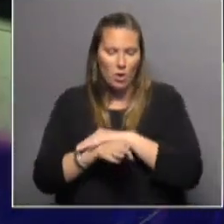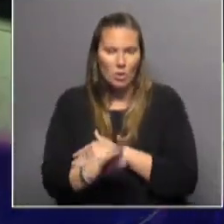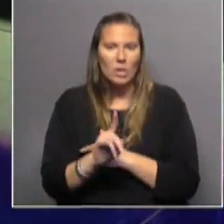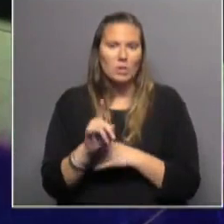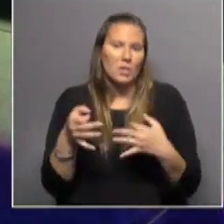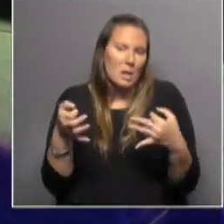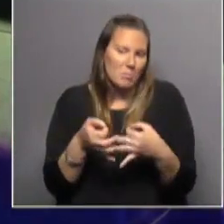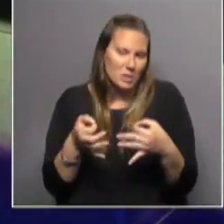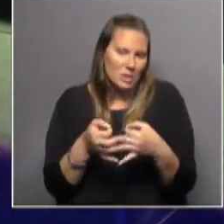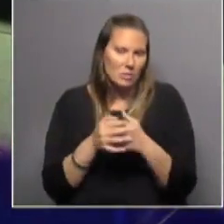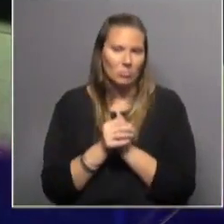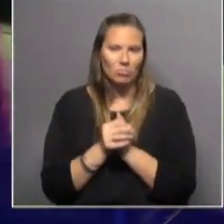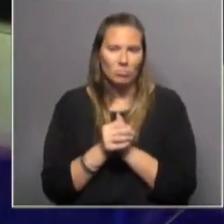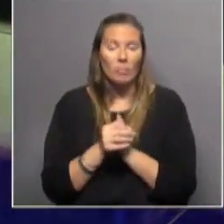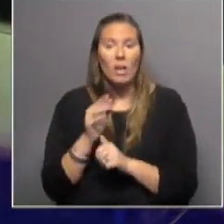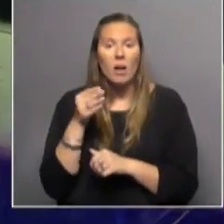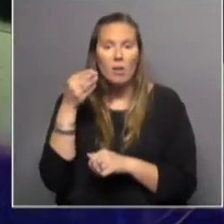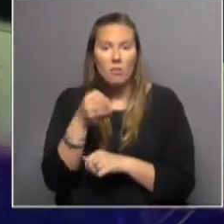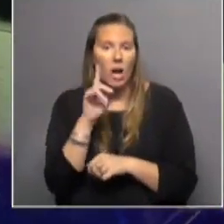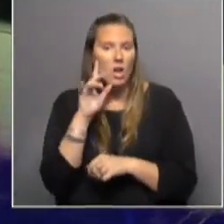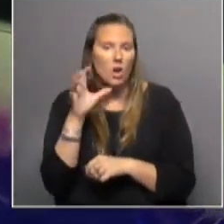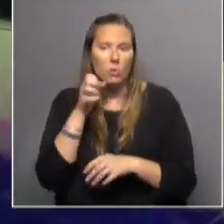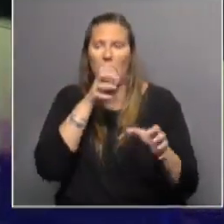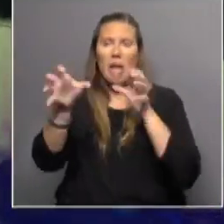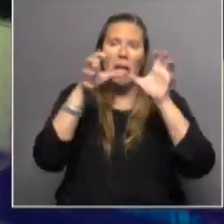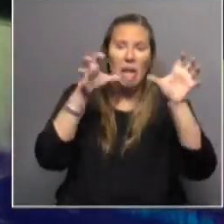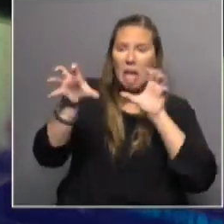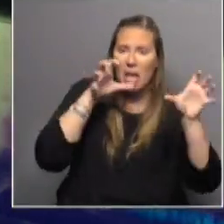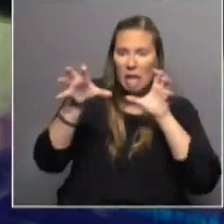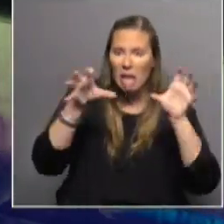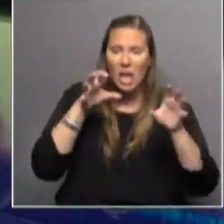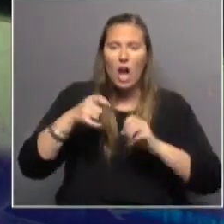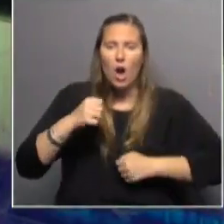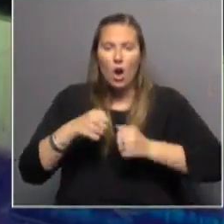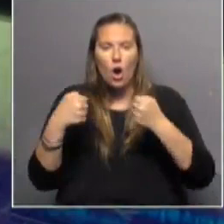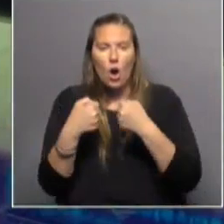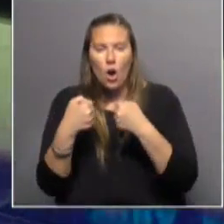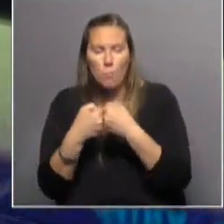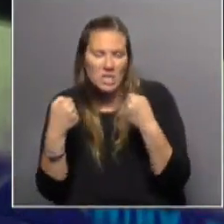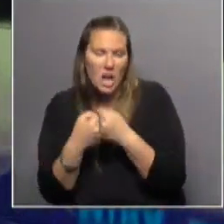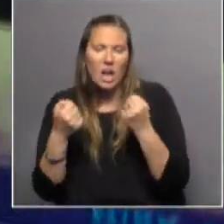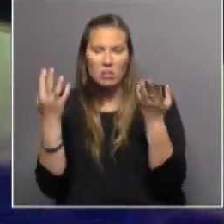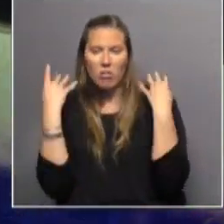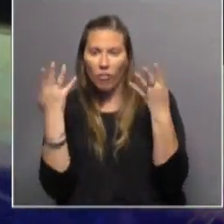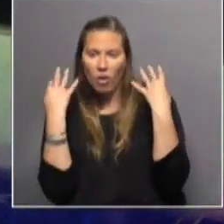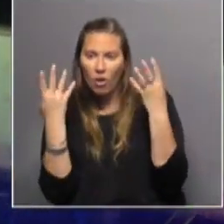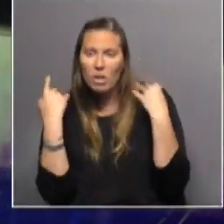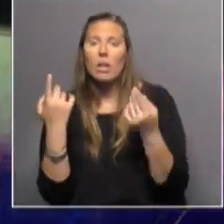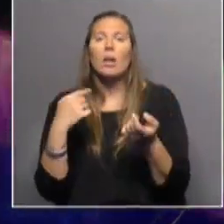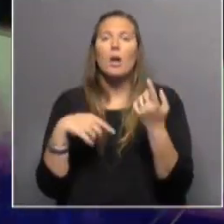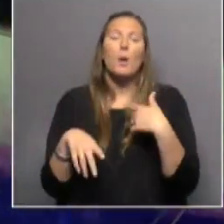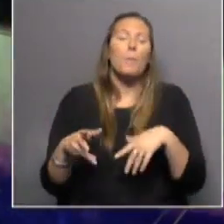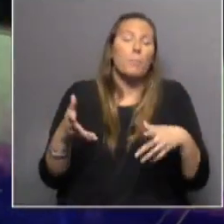tan particulares, ¿no? Sí, Vas ahí, los escuchás gritar, correr, pelearse, pero